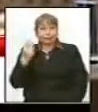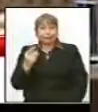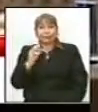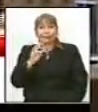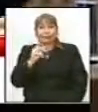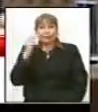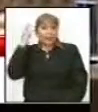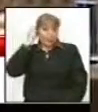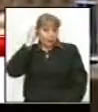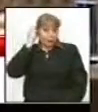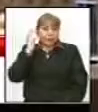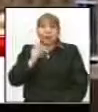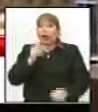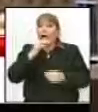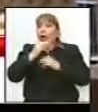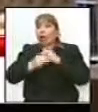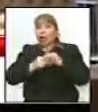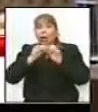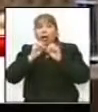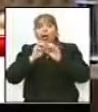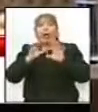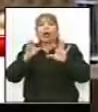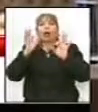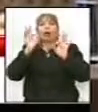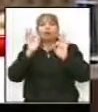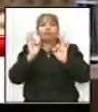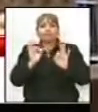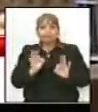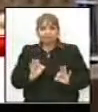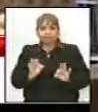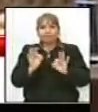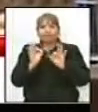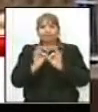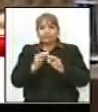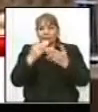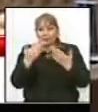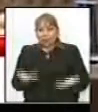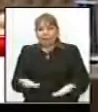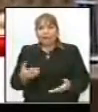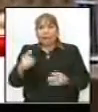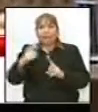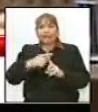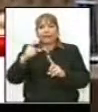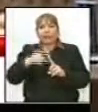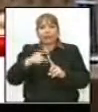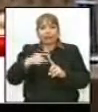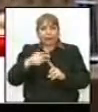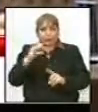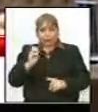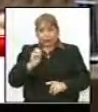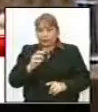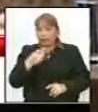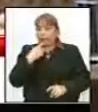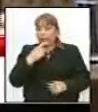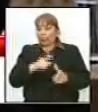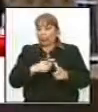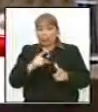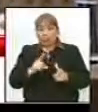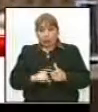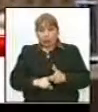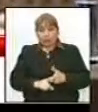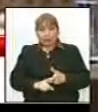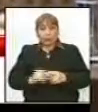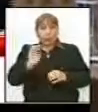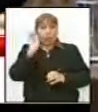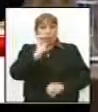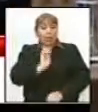humanidad, quedó clarísimo que en el Perú existía terrorismo. Y entonces la comunidad